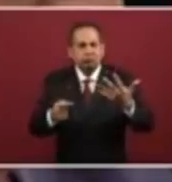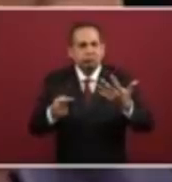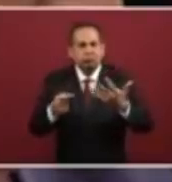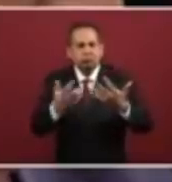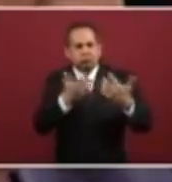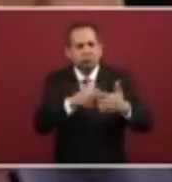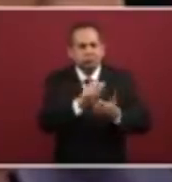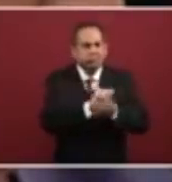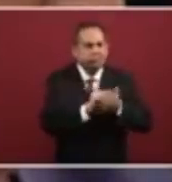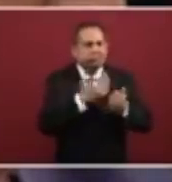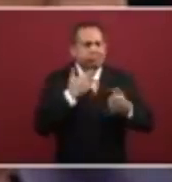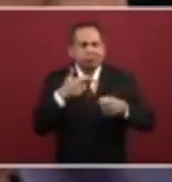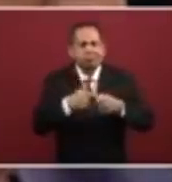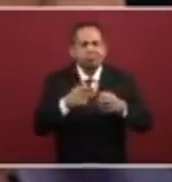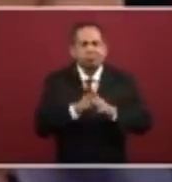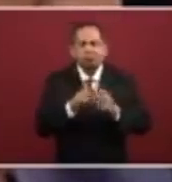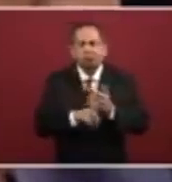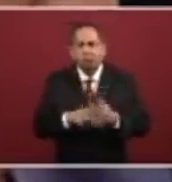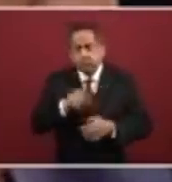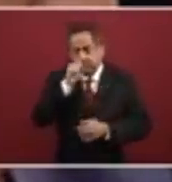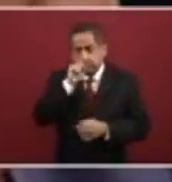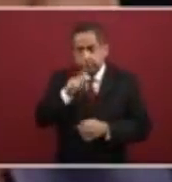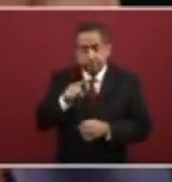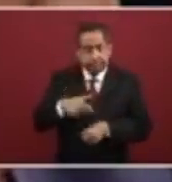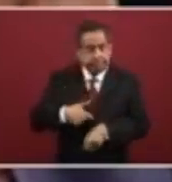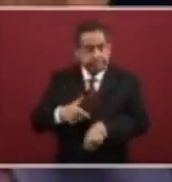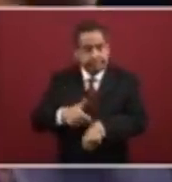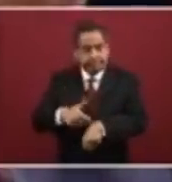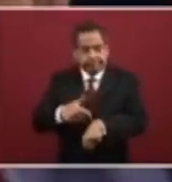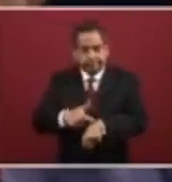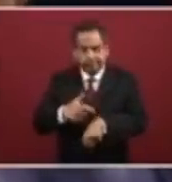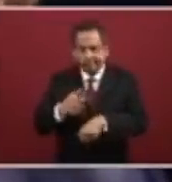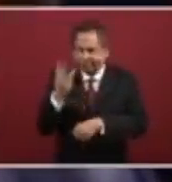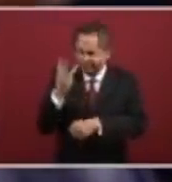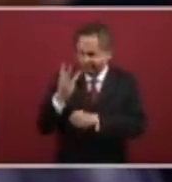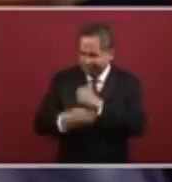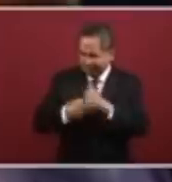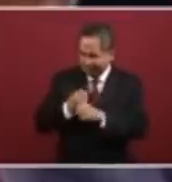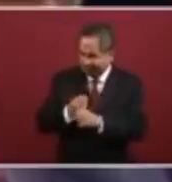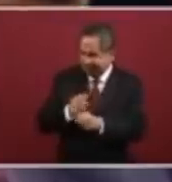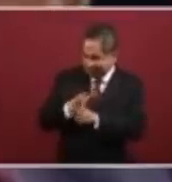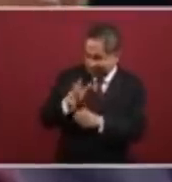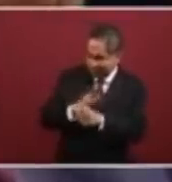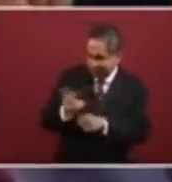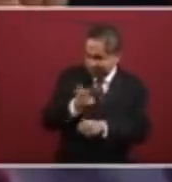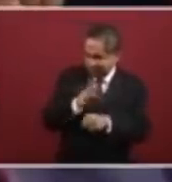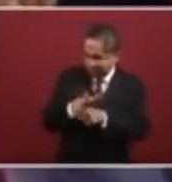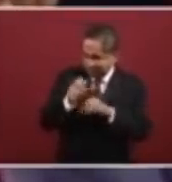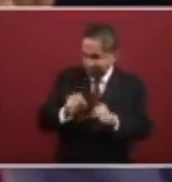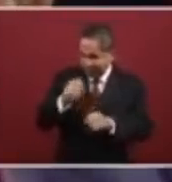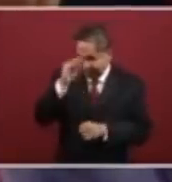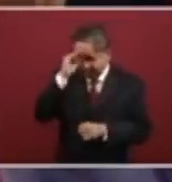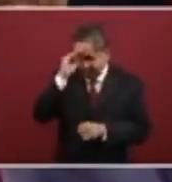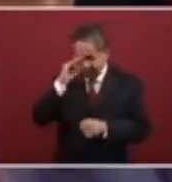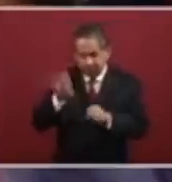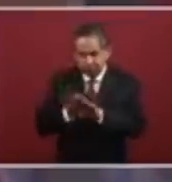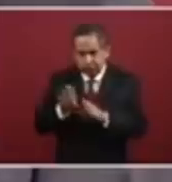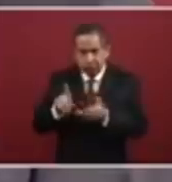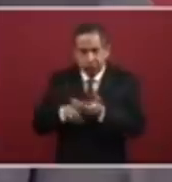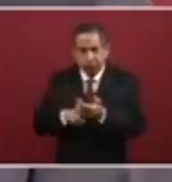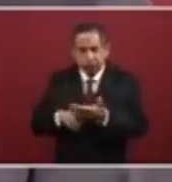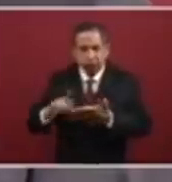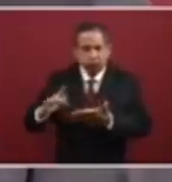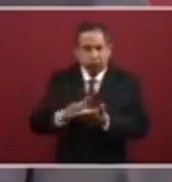refinería. Y el asunto de los tiempos, insisto, 3 años sí es viable. ¿Usted piensa que con todo este apoyo que está